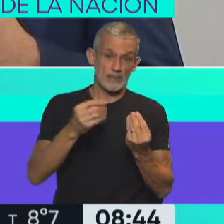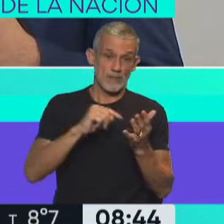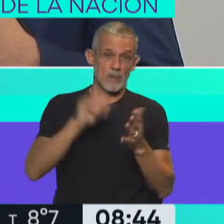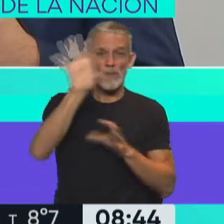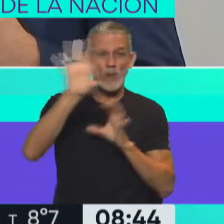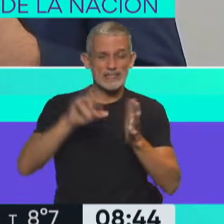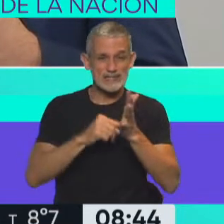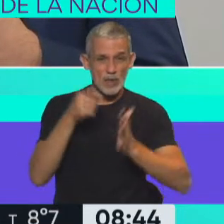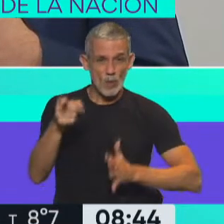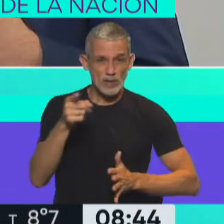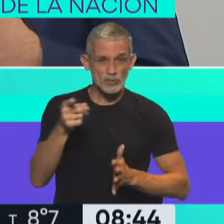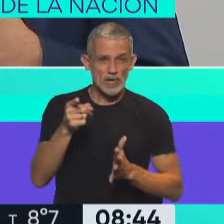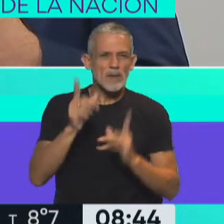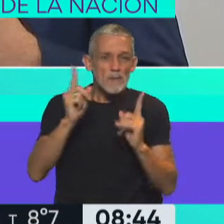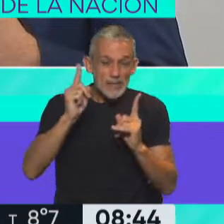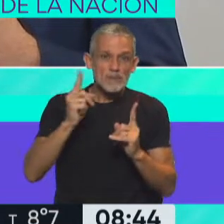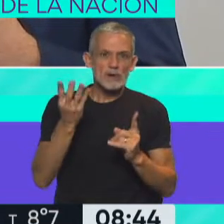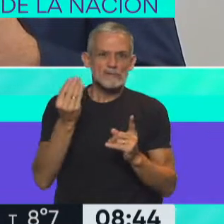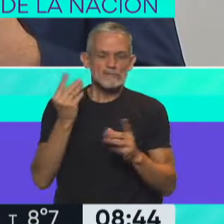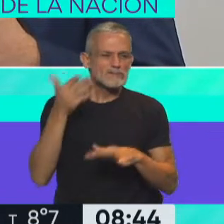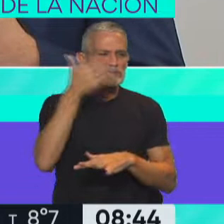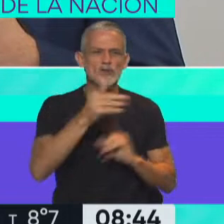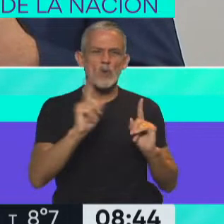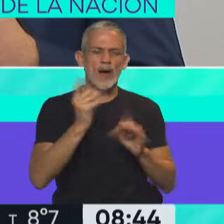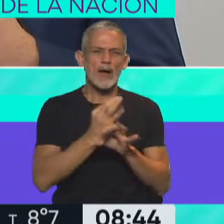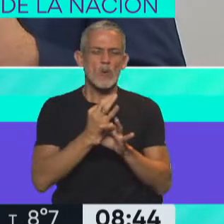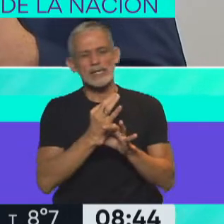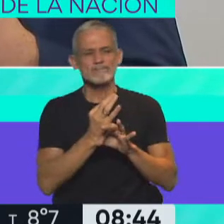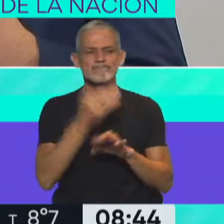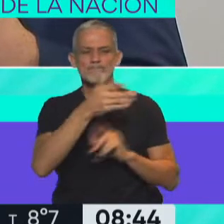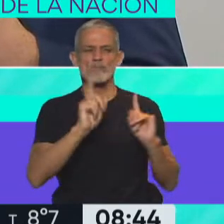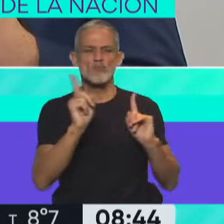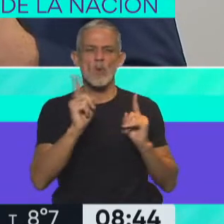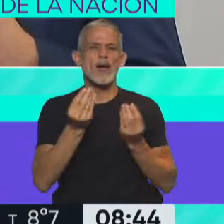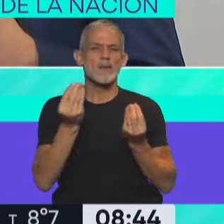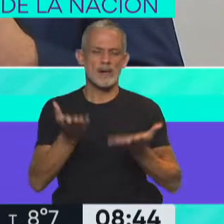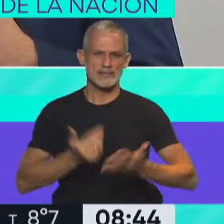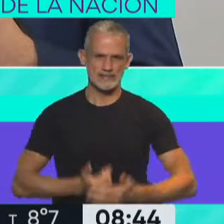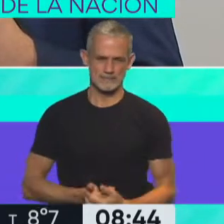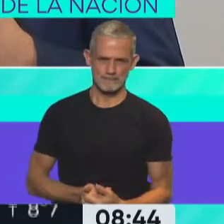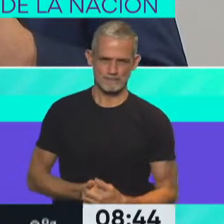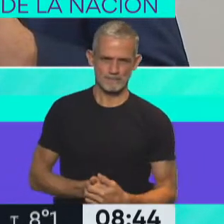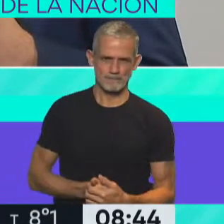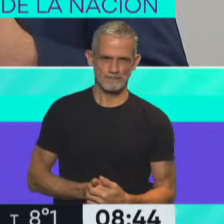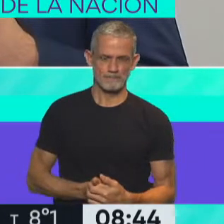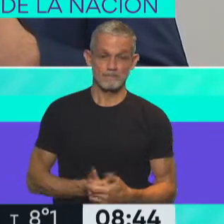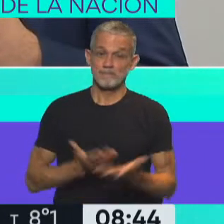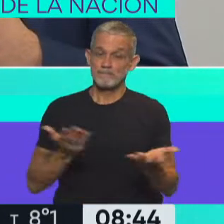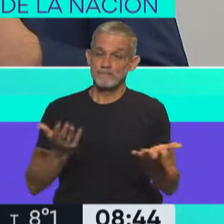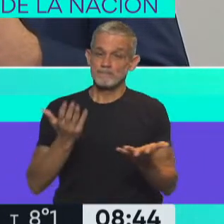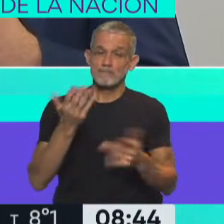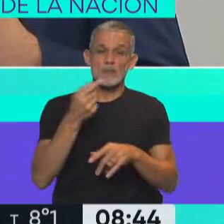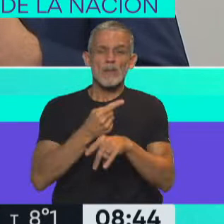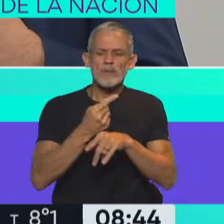la provincia de Buenos Aires que por el mismo temor a contagio decidan no ir a clases? Bueno,